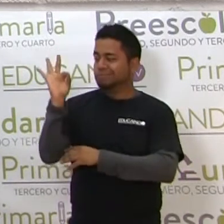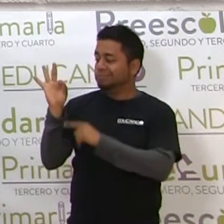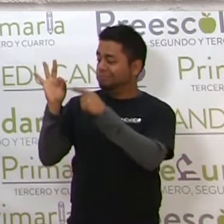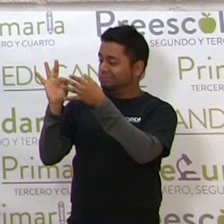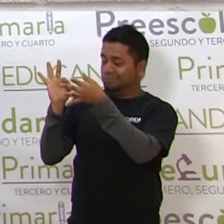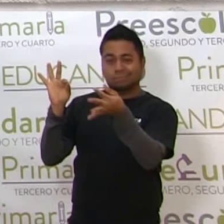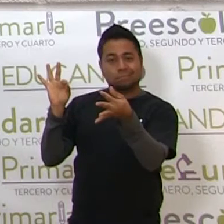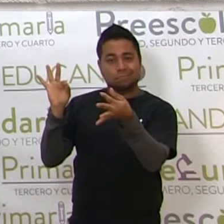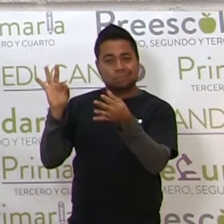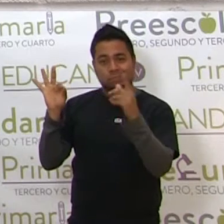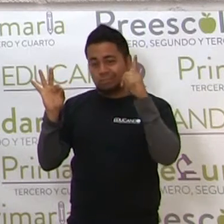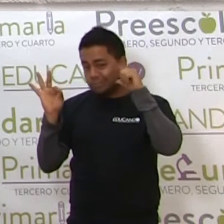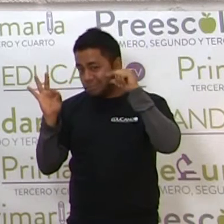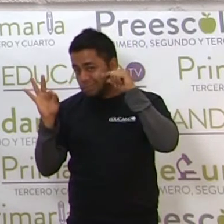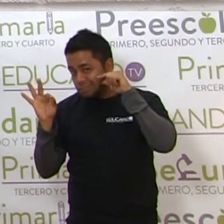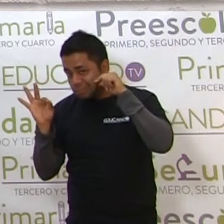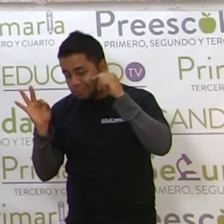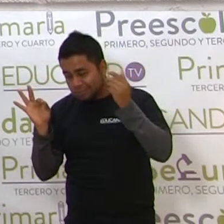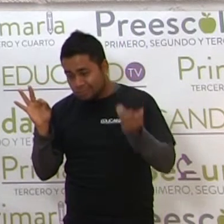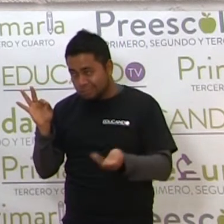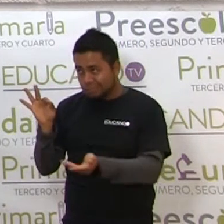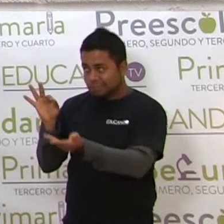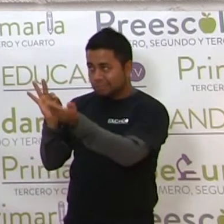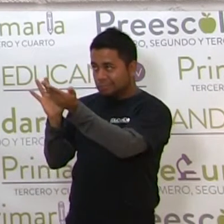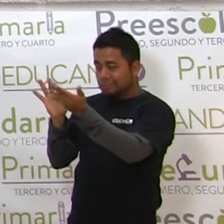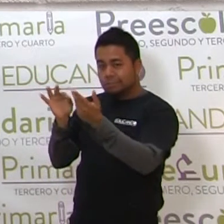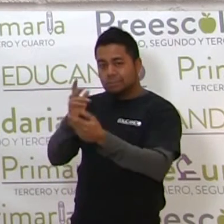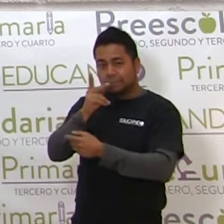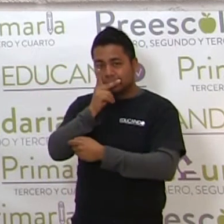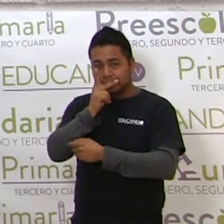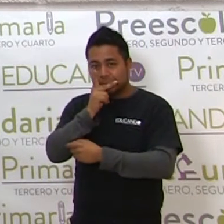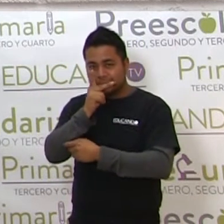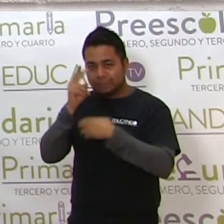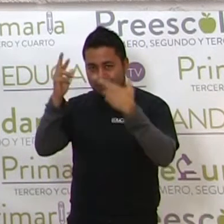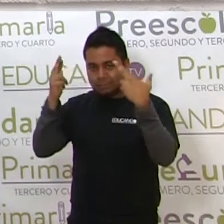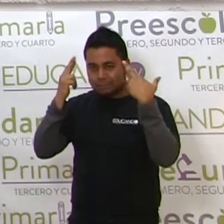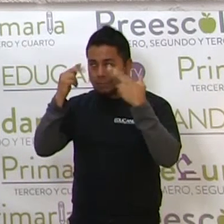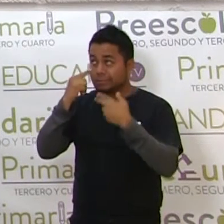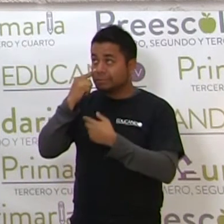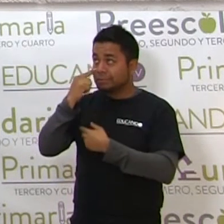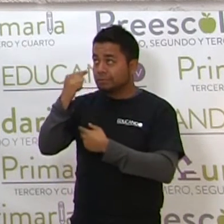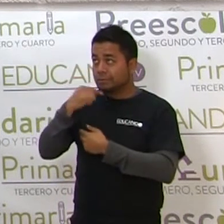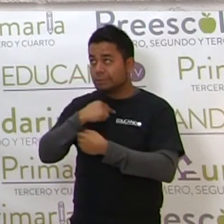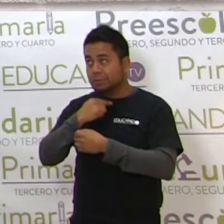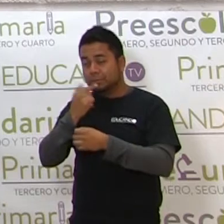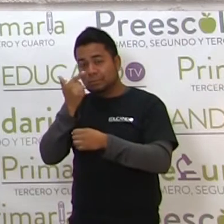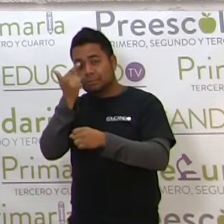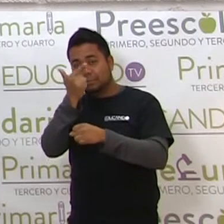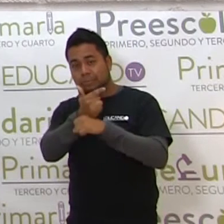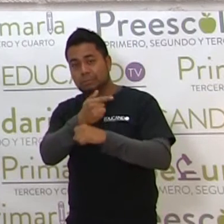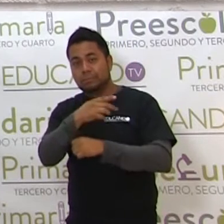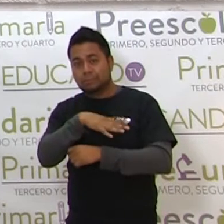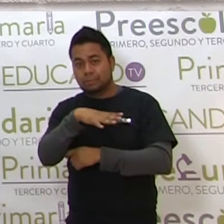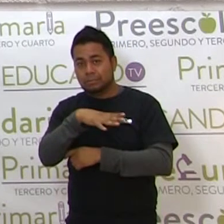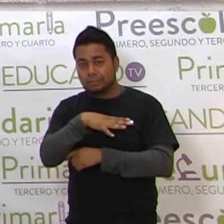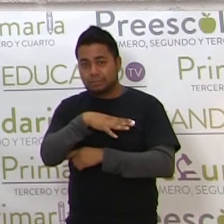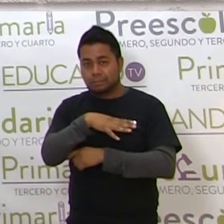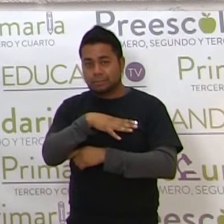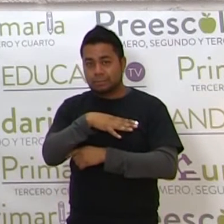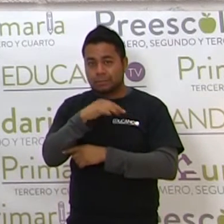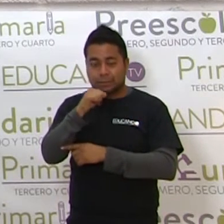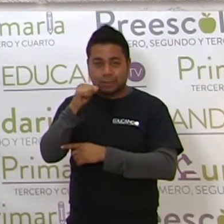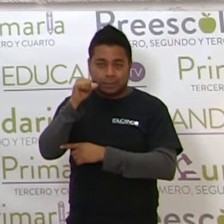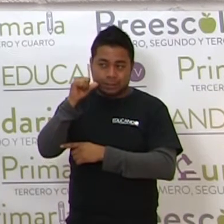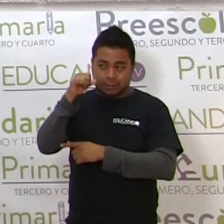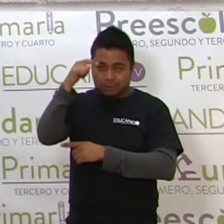mañana siguiente se la llevó al rey contándole cuánto había visto cuant había visto aquella noche